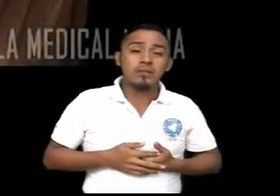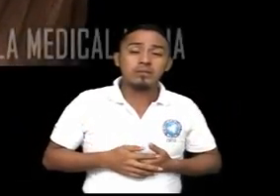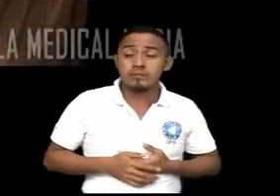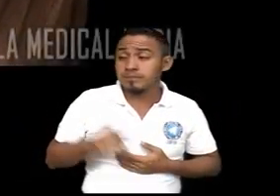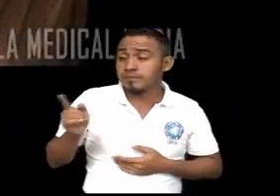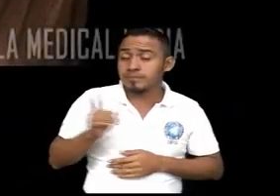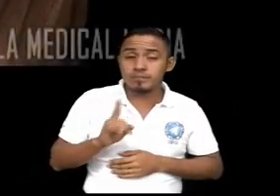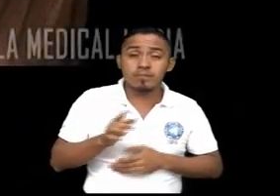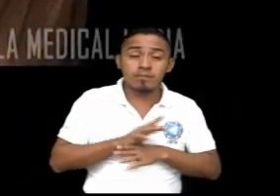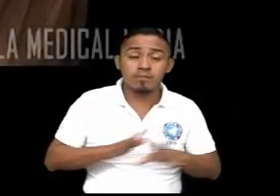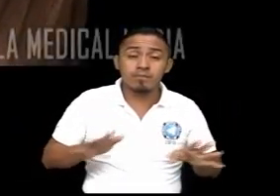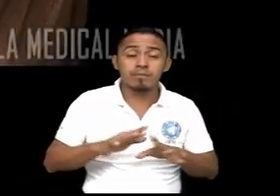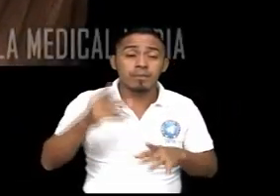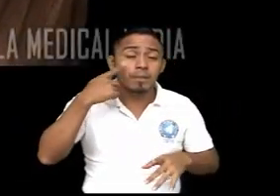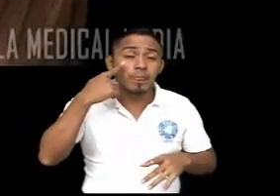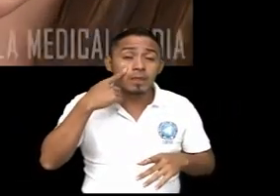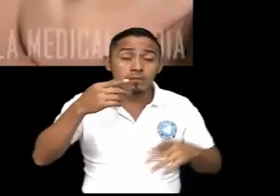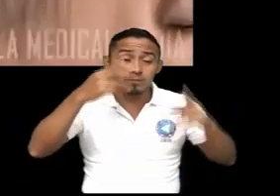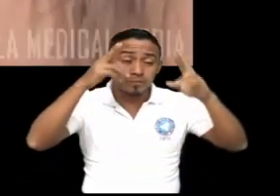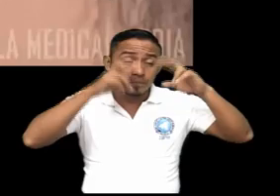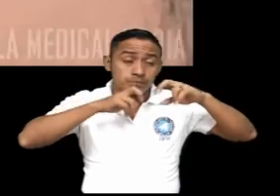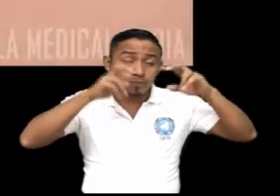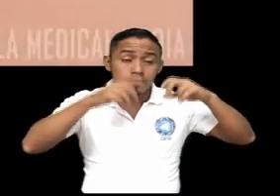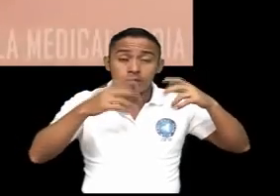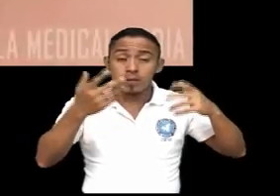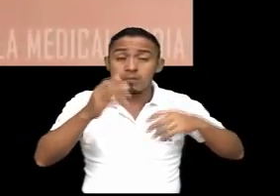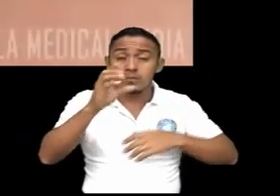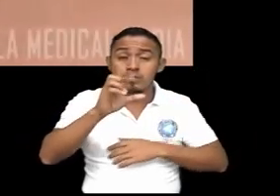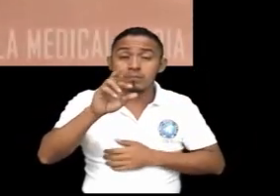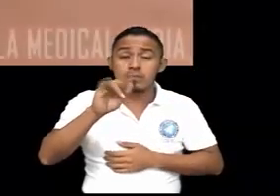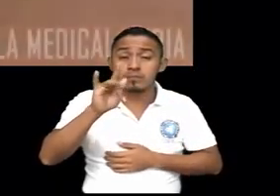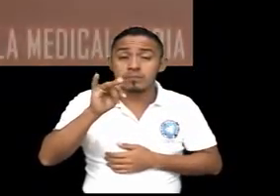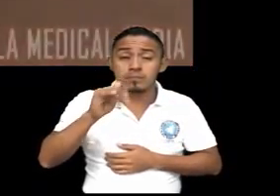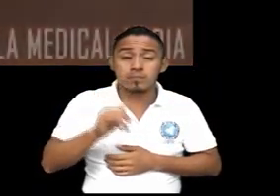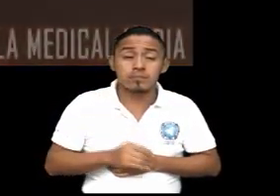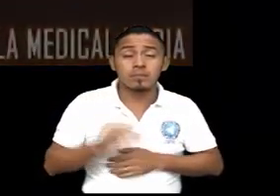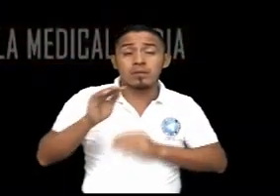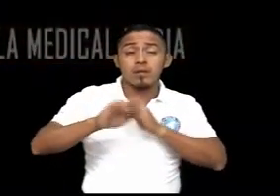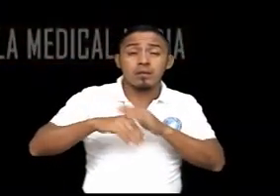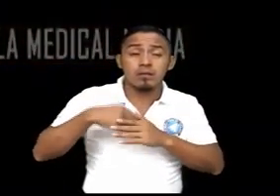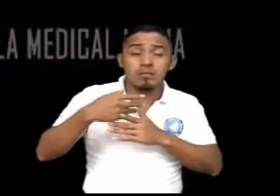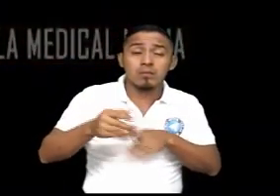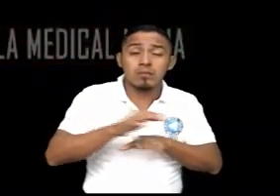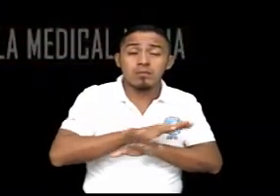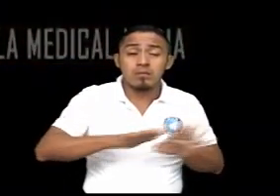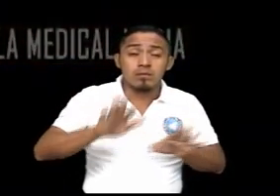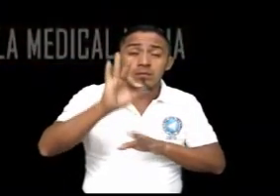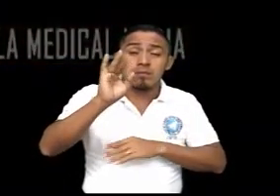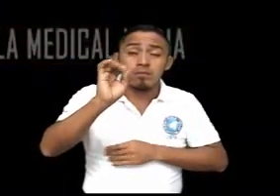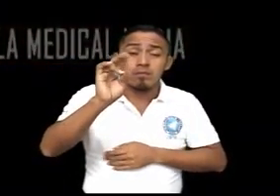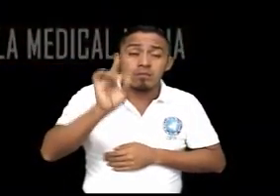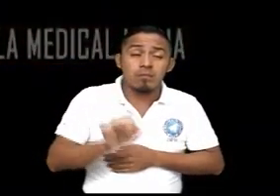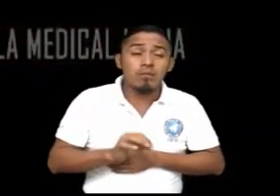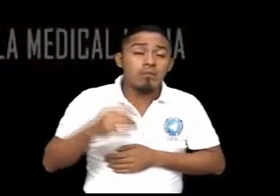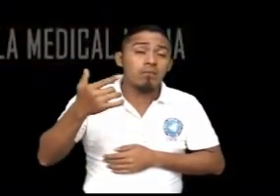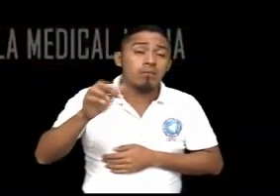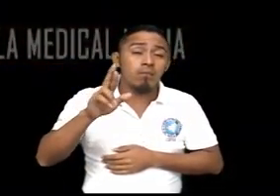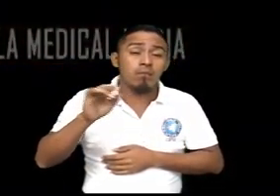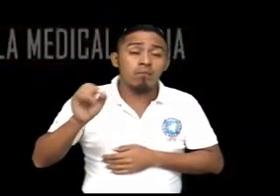último, sino que miramos como caso cristalino y después el fondo de ojo si tiene un problema en la retina. Si ahí se logra